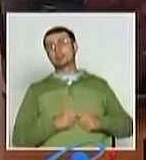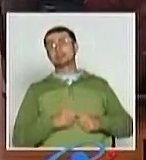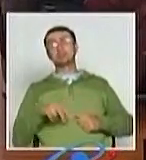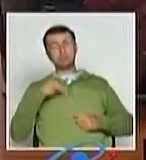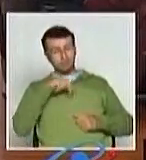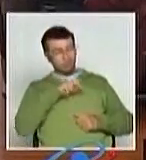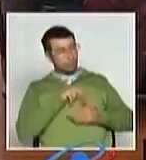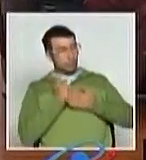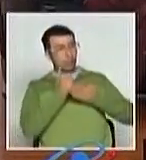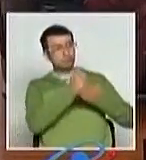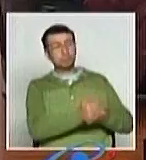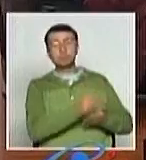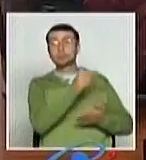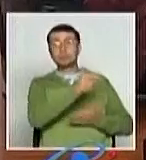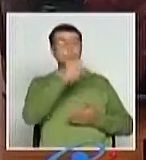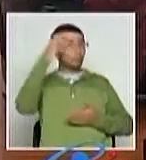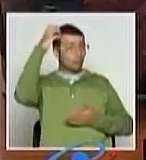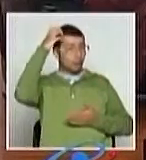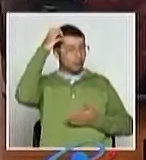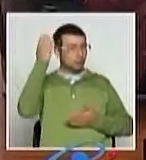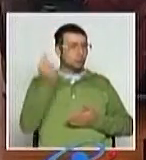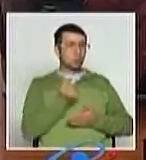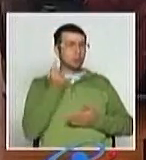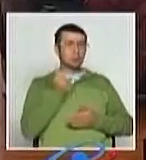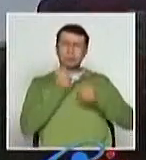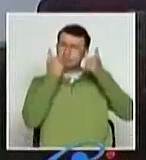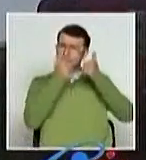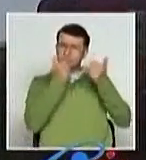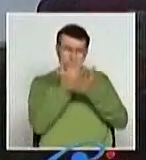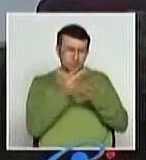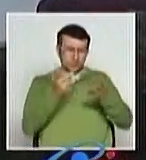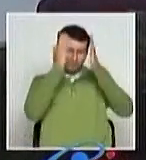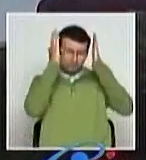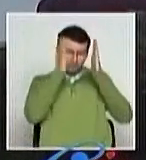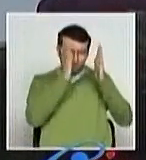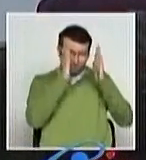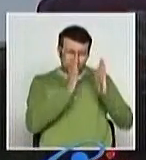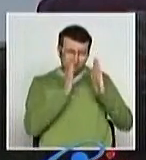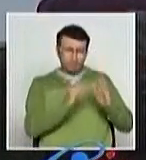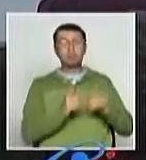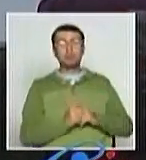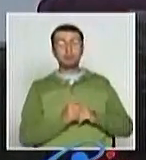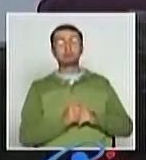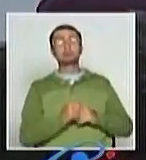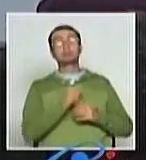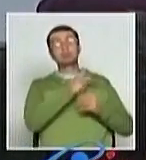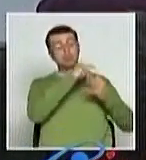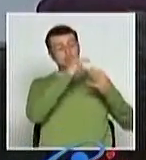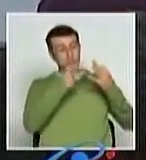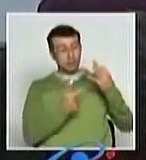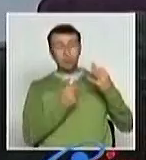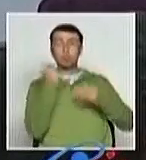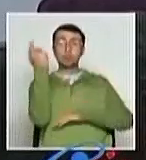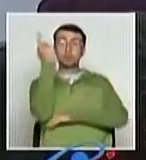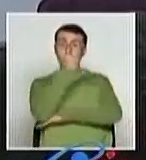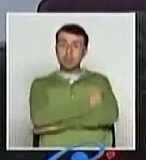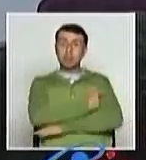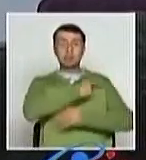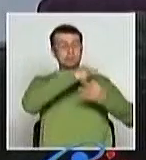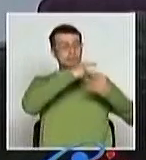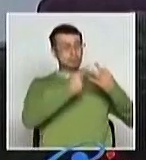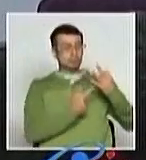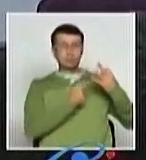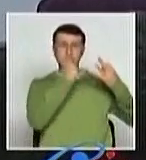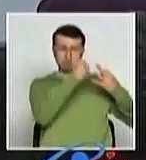al cerebro nuevamente que se enfoque en o hecho solamente son tres eventos durante todo un día que debe llenar el Diario del